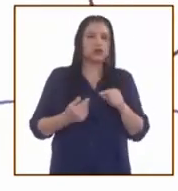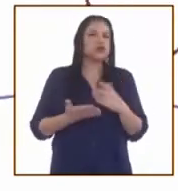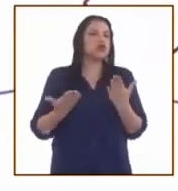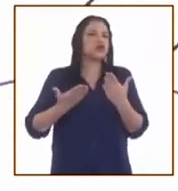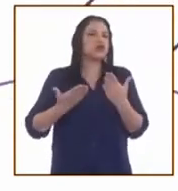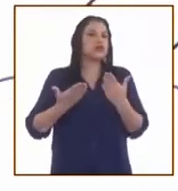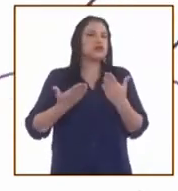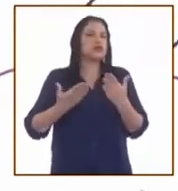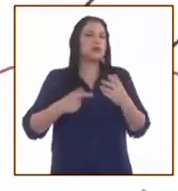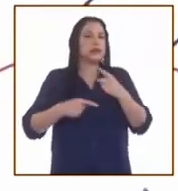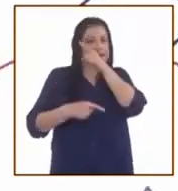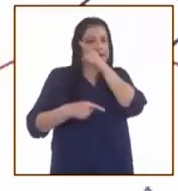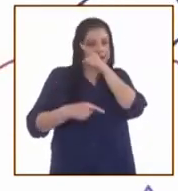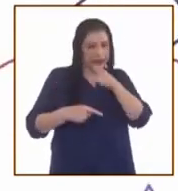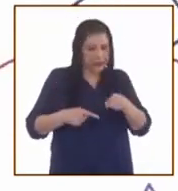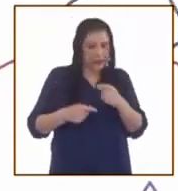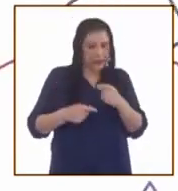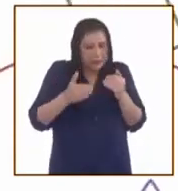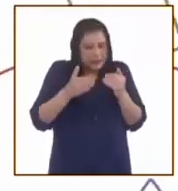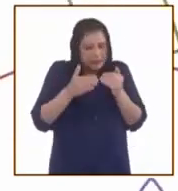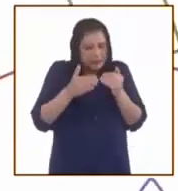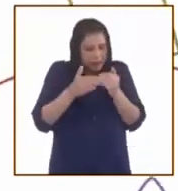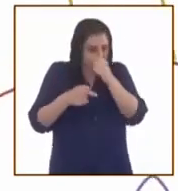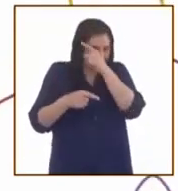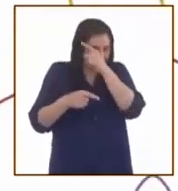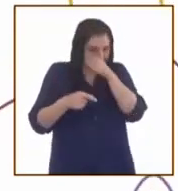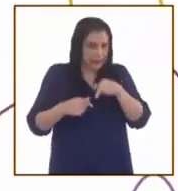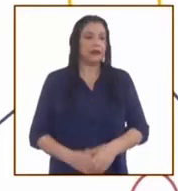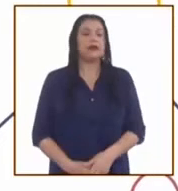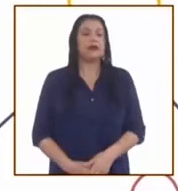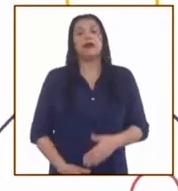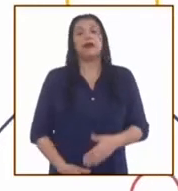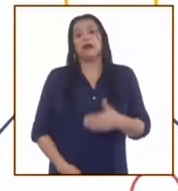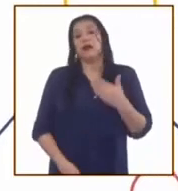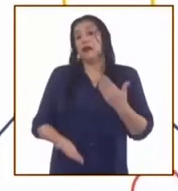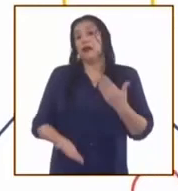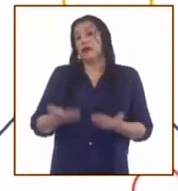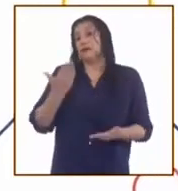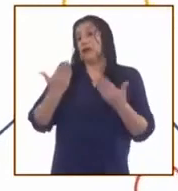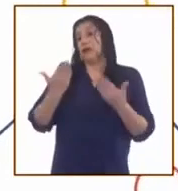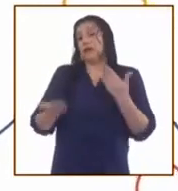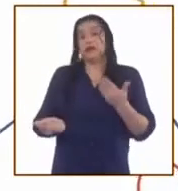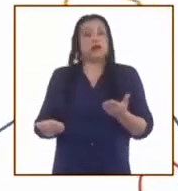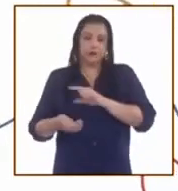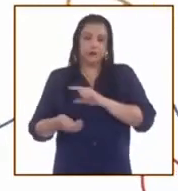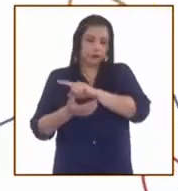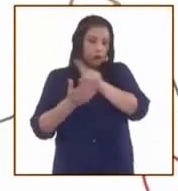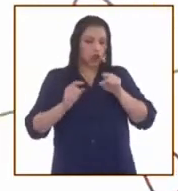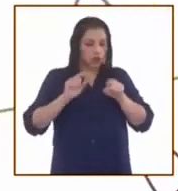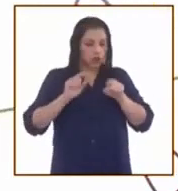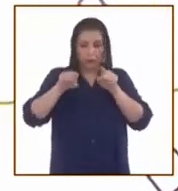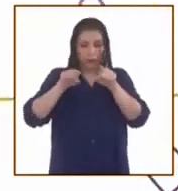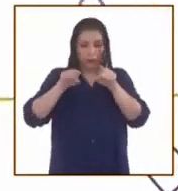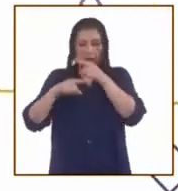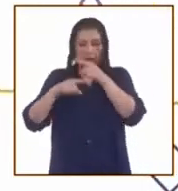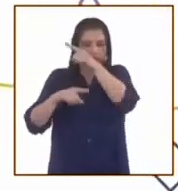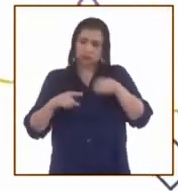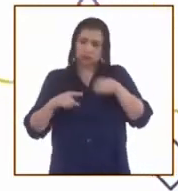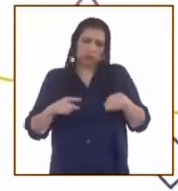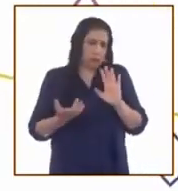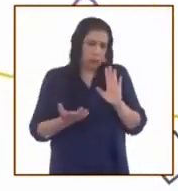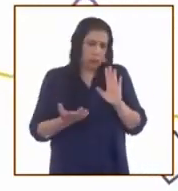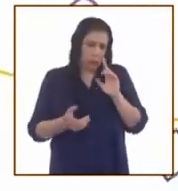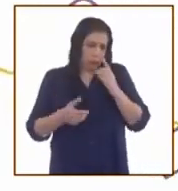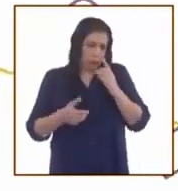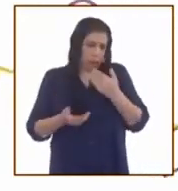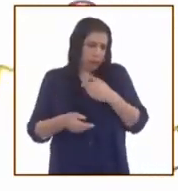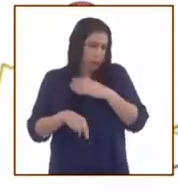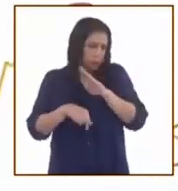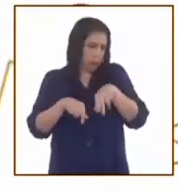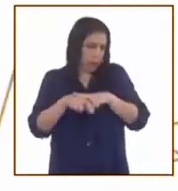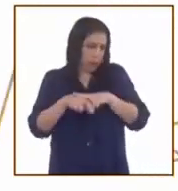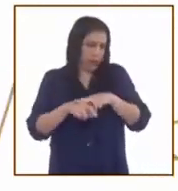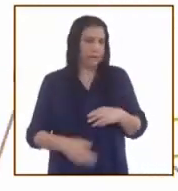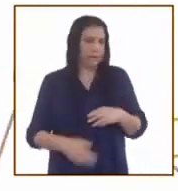sobre esa recta o lo más cercano a ella. Pero tal vez la recta no pase por todos los puntos.